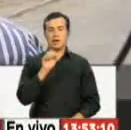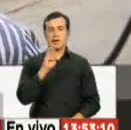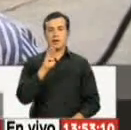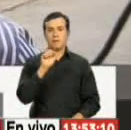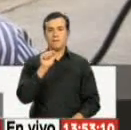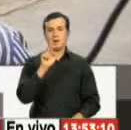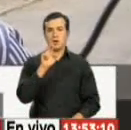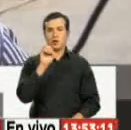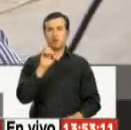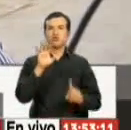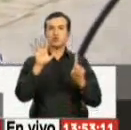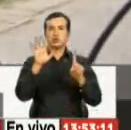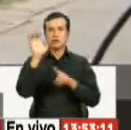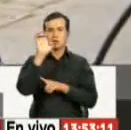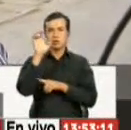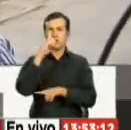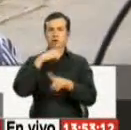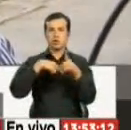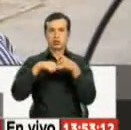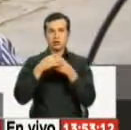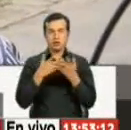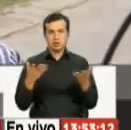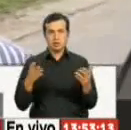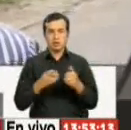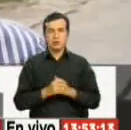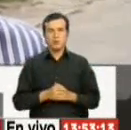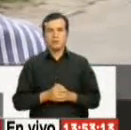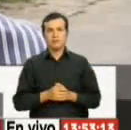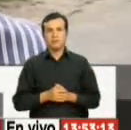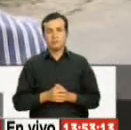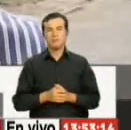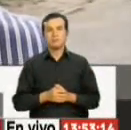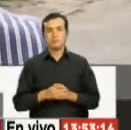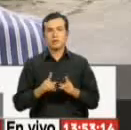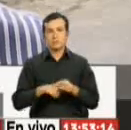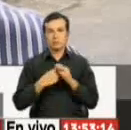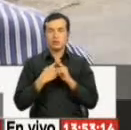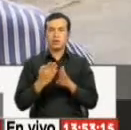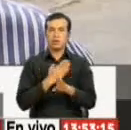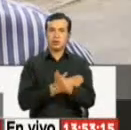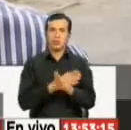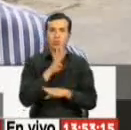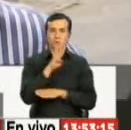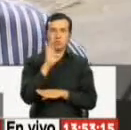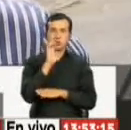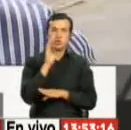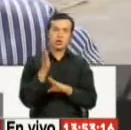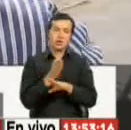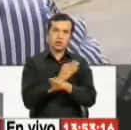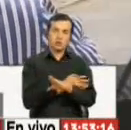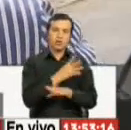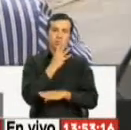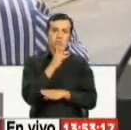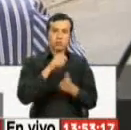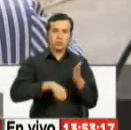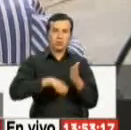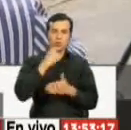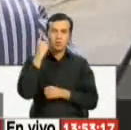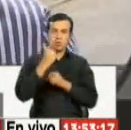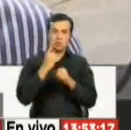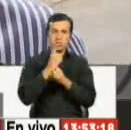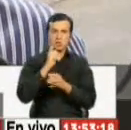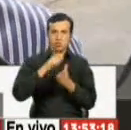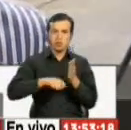6 de enero si iniciamos la pretemporada del 4 si un año de